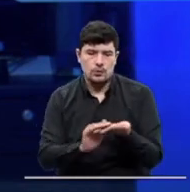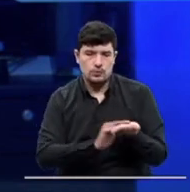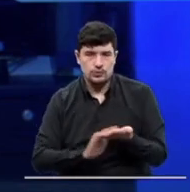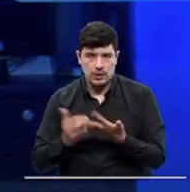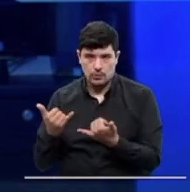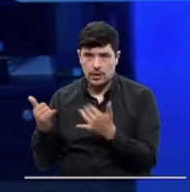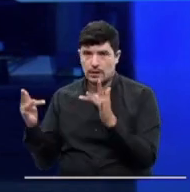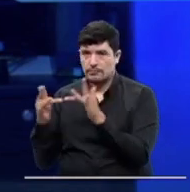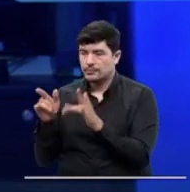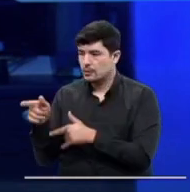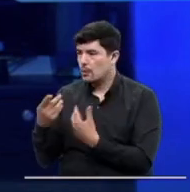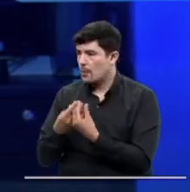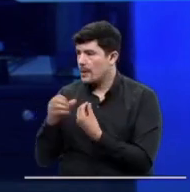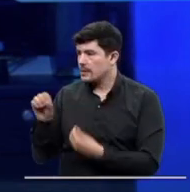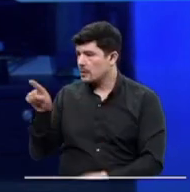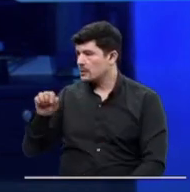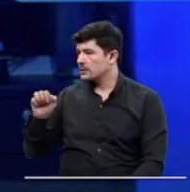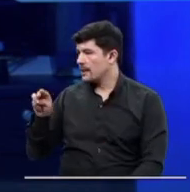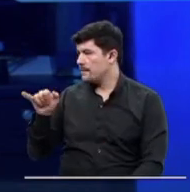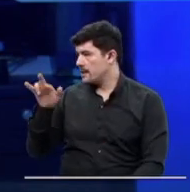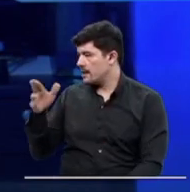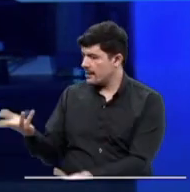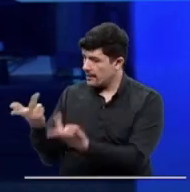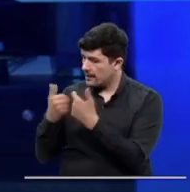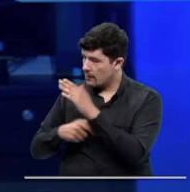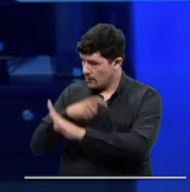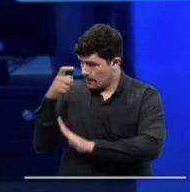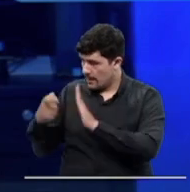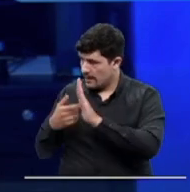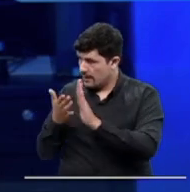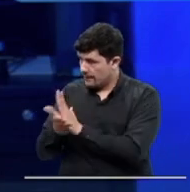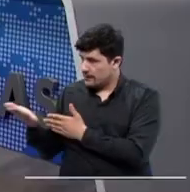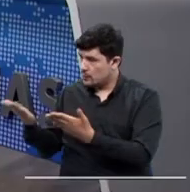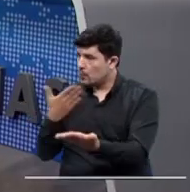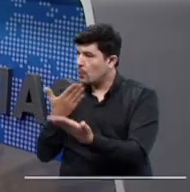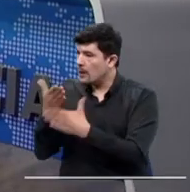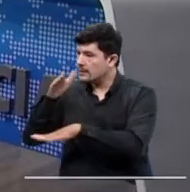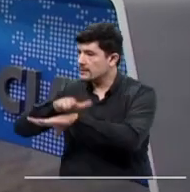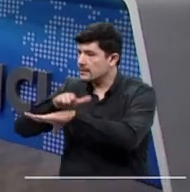Samir Castillo, quien nos entrega más detalles. Adelante, Samir, y buenas tardes.